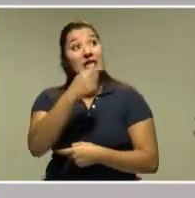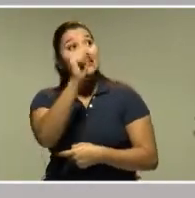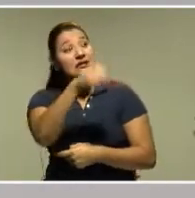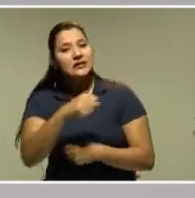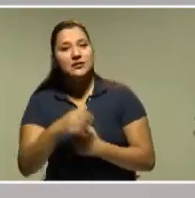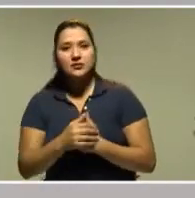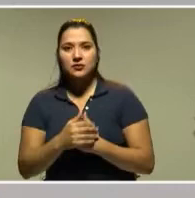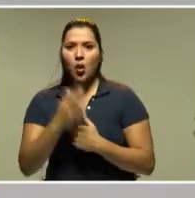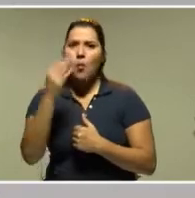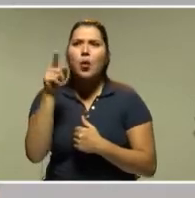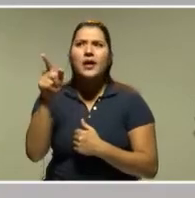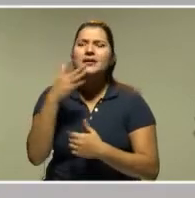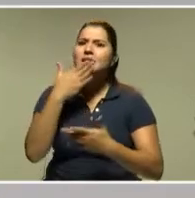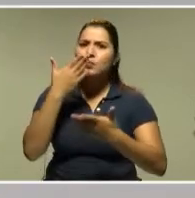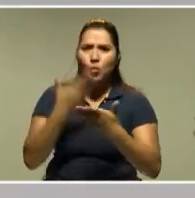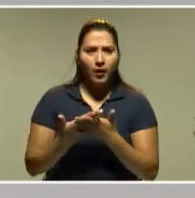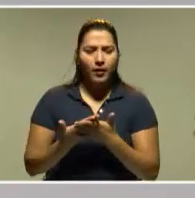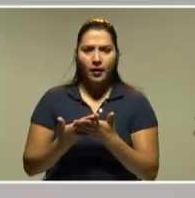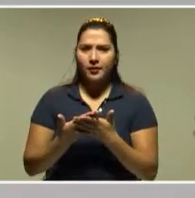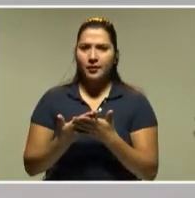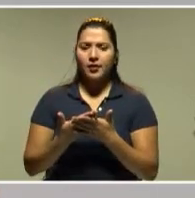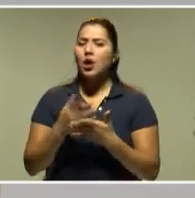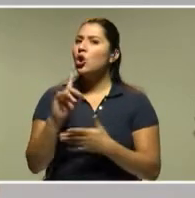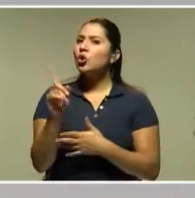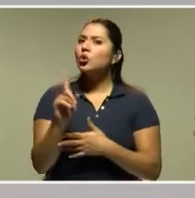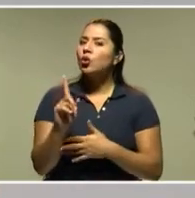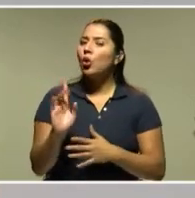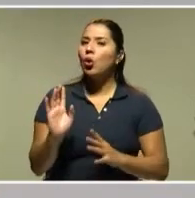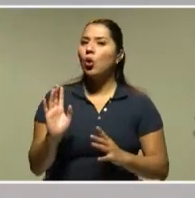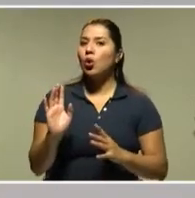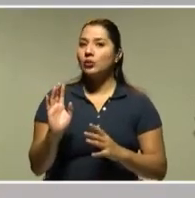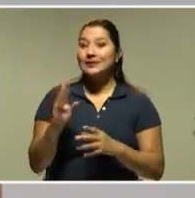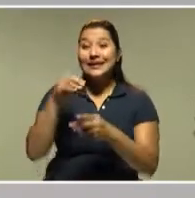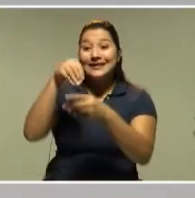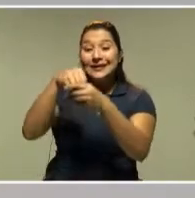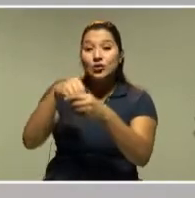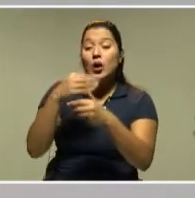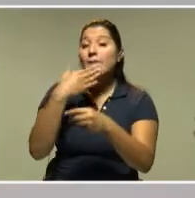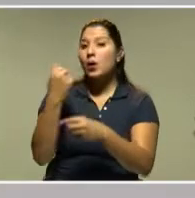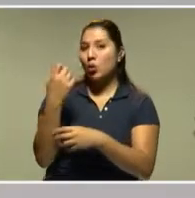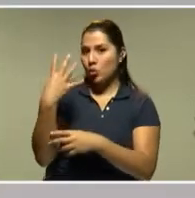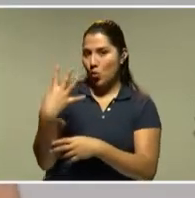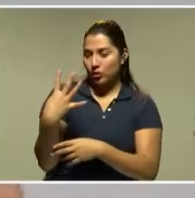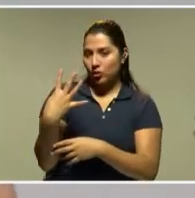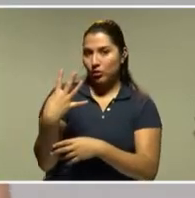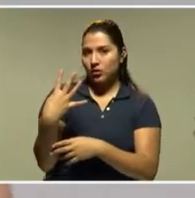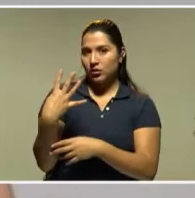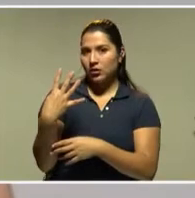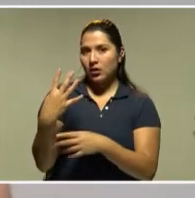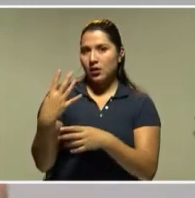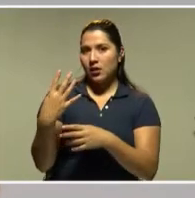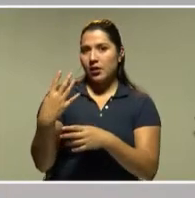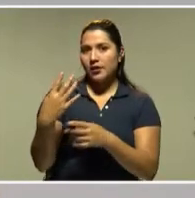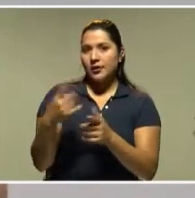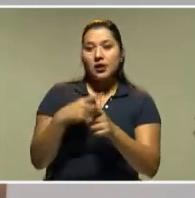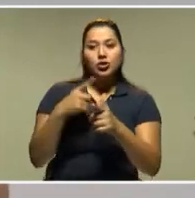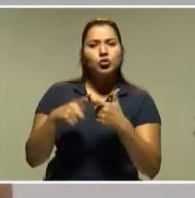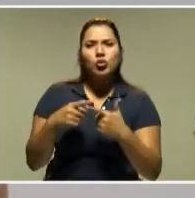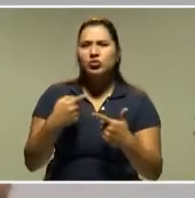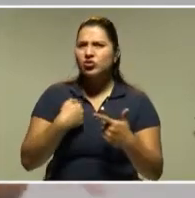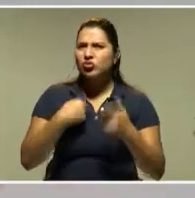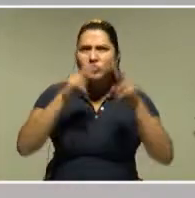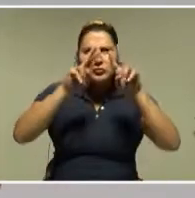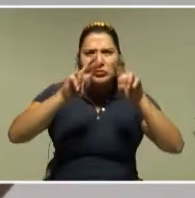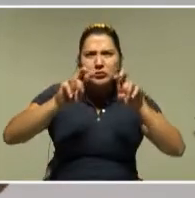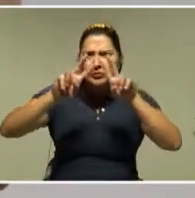porque ella es buena, no es porque está entre las mejores cuatro rankeadas. Entonces, yo las estudio a